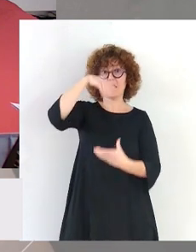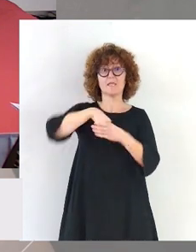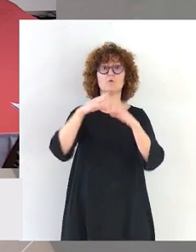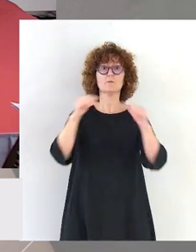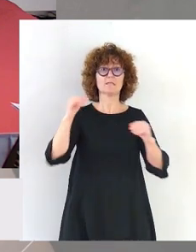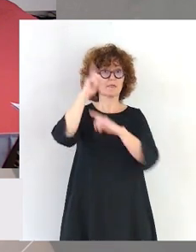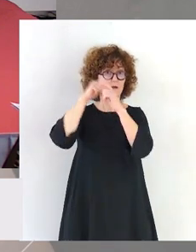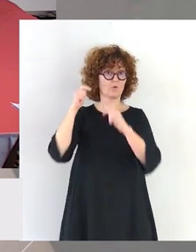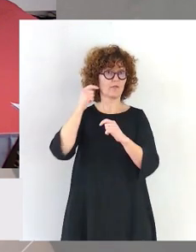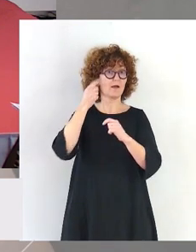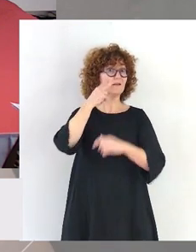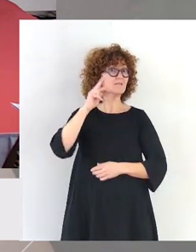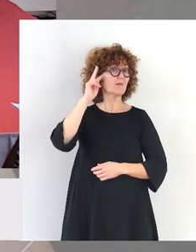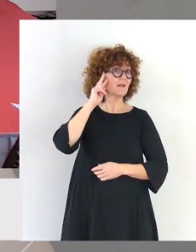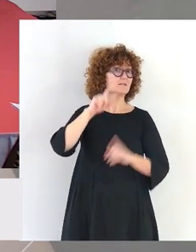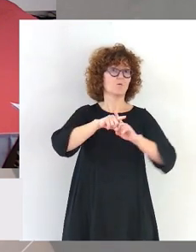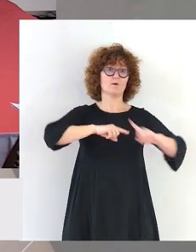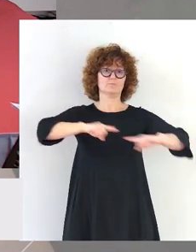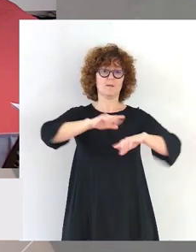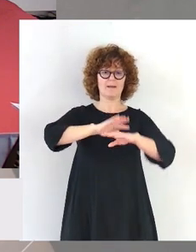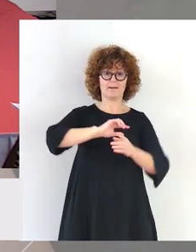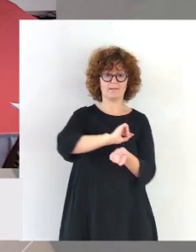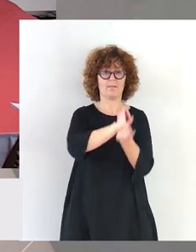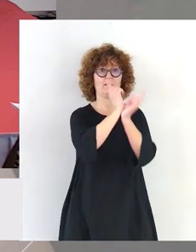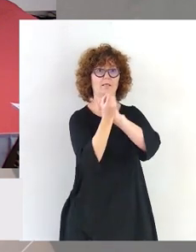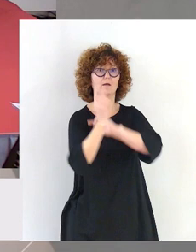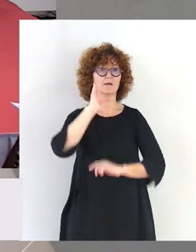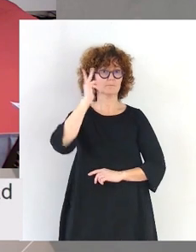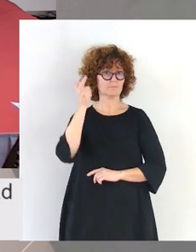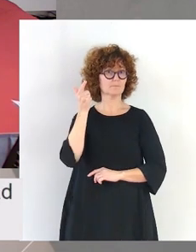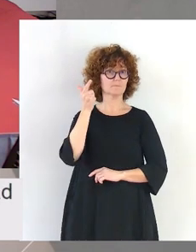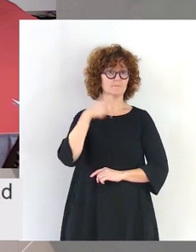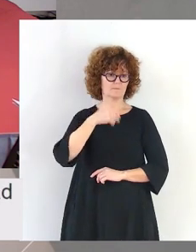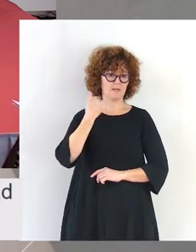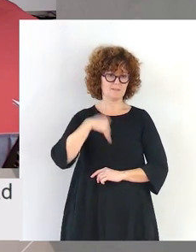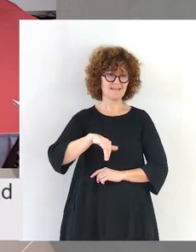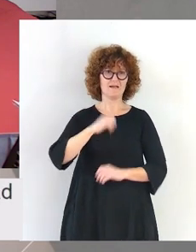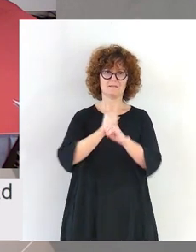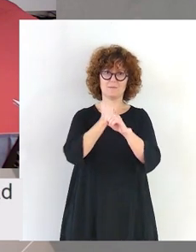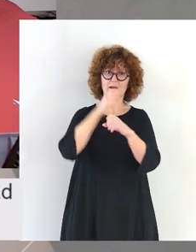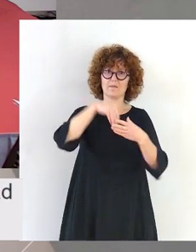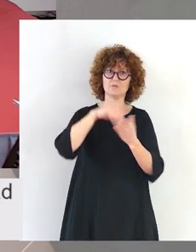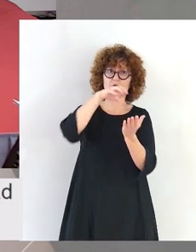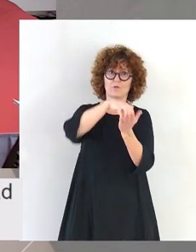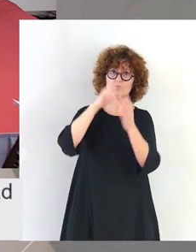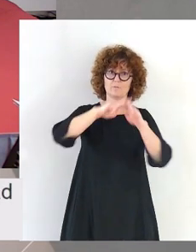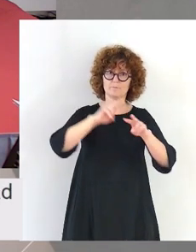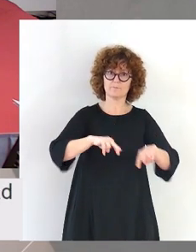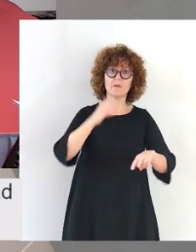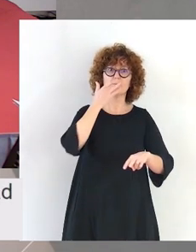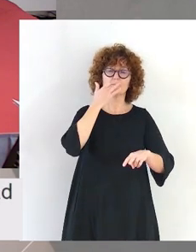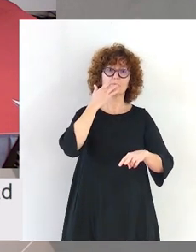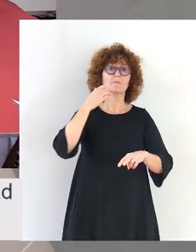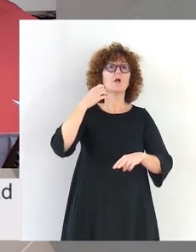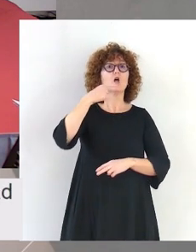es especialista en gobernanza para la transición ecológica un asunto que ya lleva trabajando mucho tiempo en centros de investigación Como por ejemplo governance